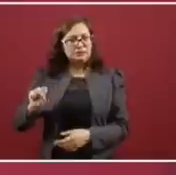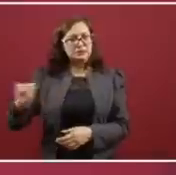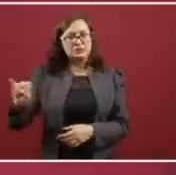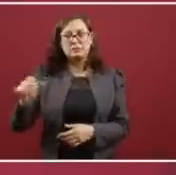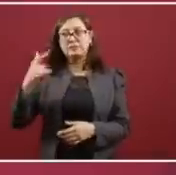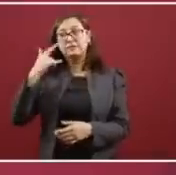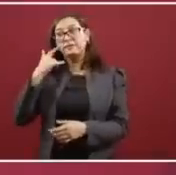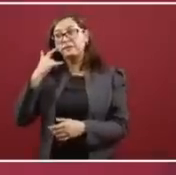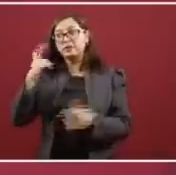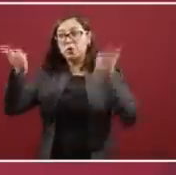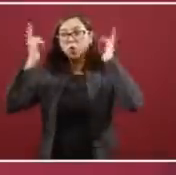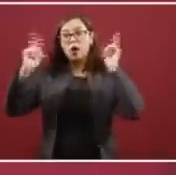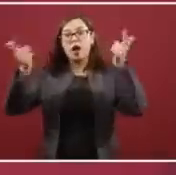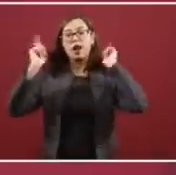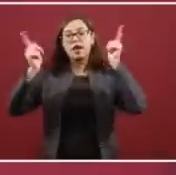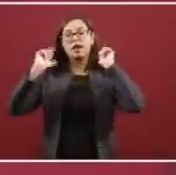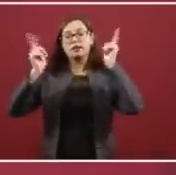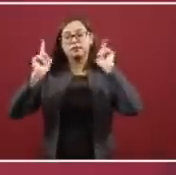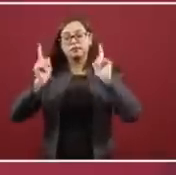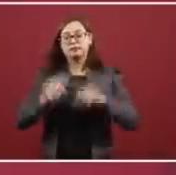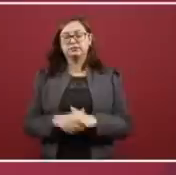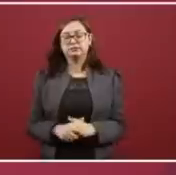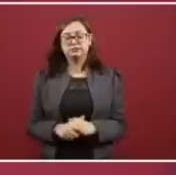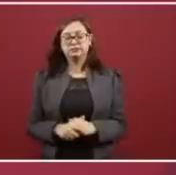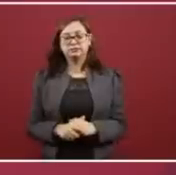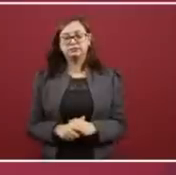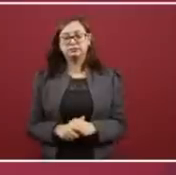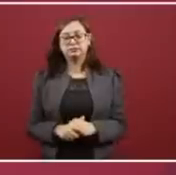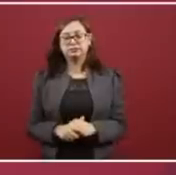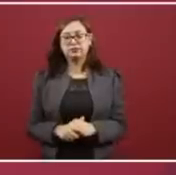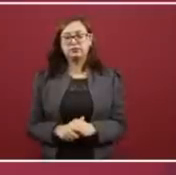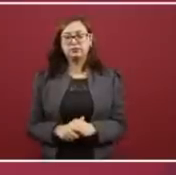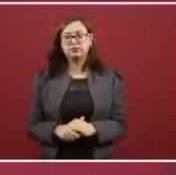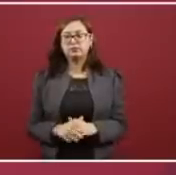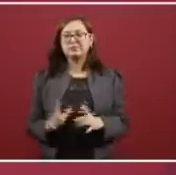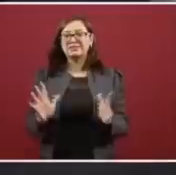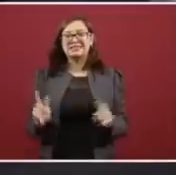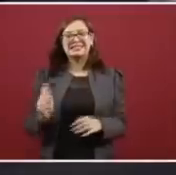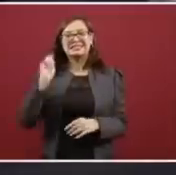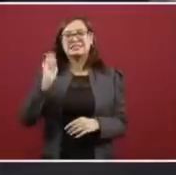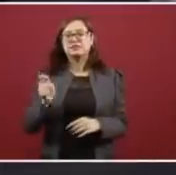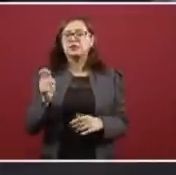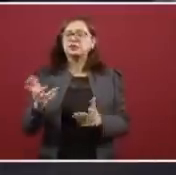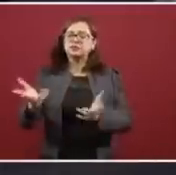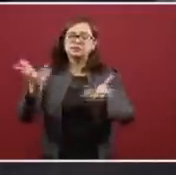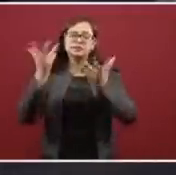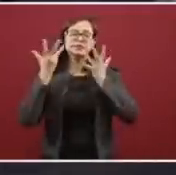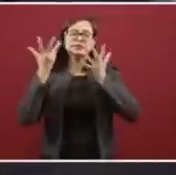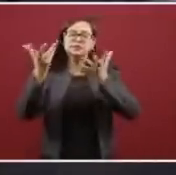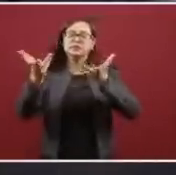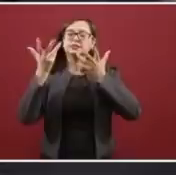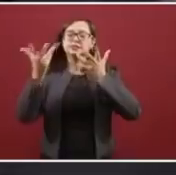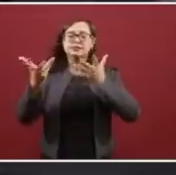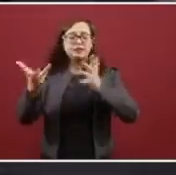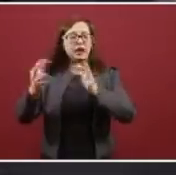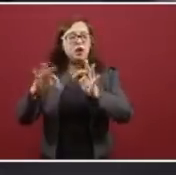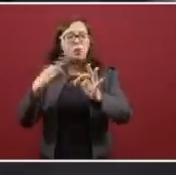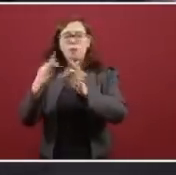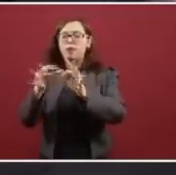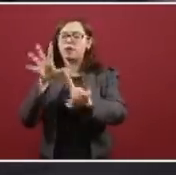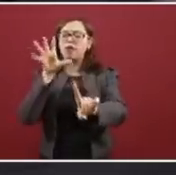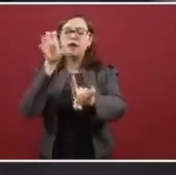lo deseamos porque sería cumplir con un anhelo de muchos años